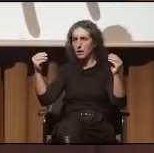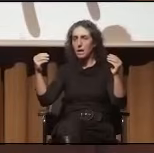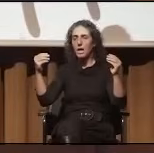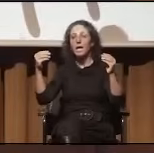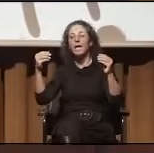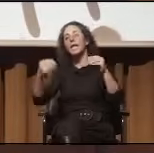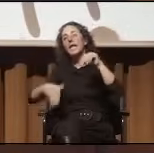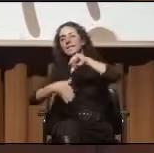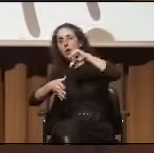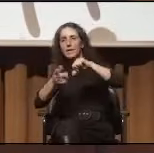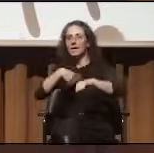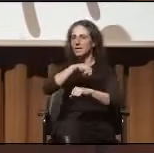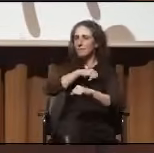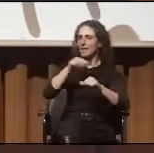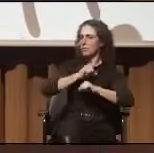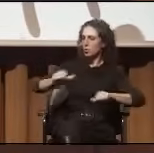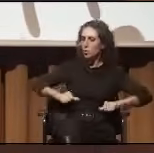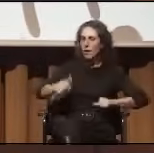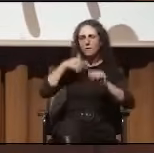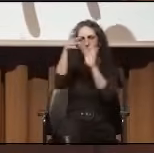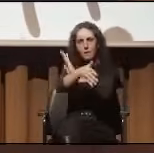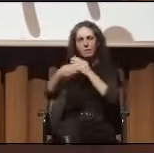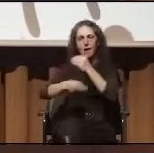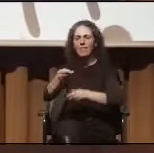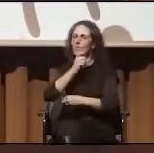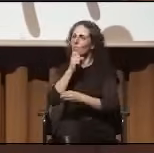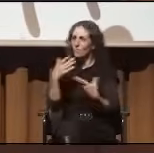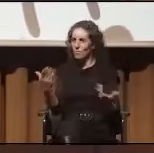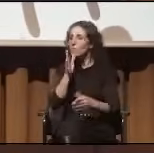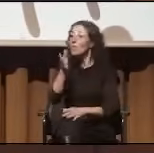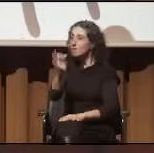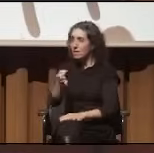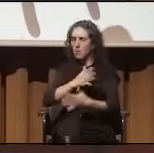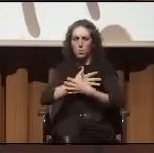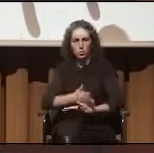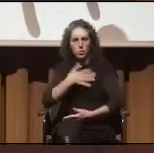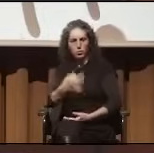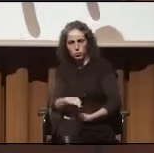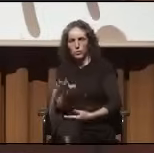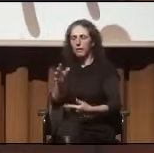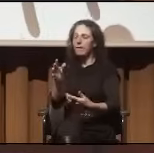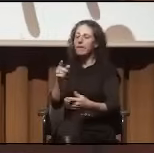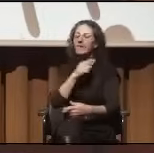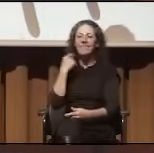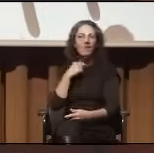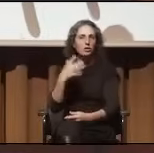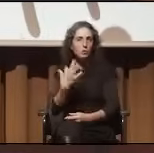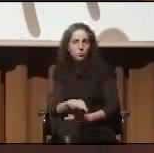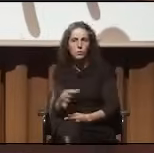España, en Portugal, de cómo se hace eso profesionalmente. Porque es verdad que puede haber voluntarios y puede haber sacerdotes y puede haber